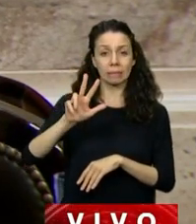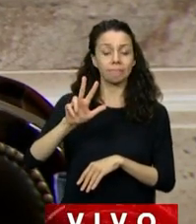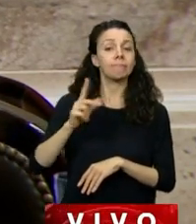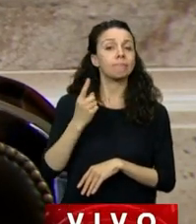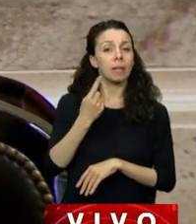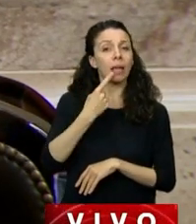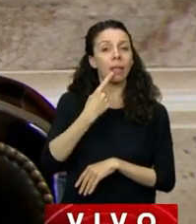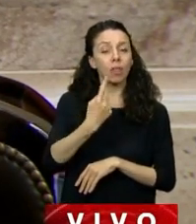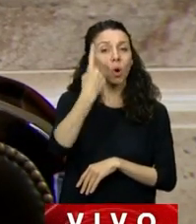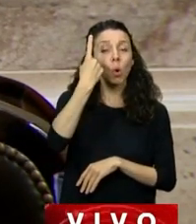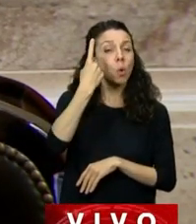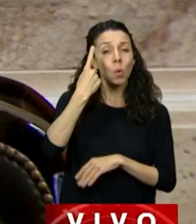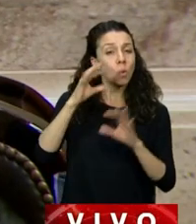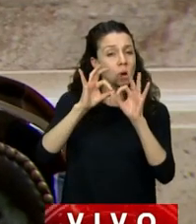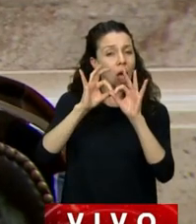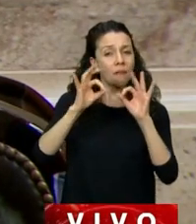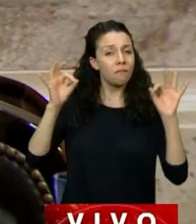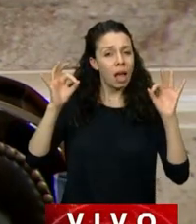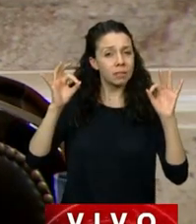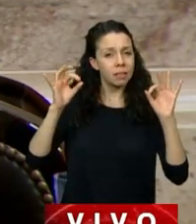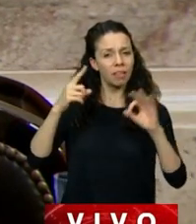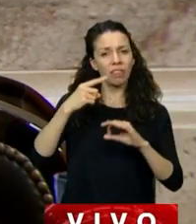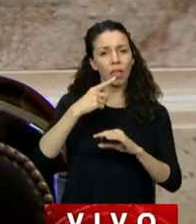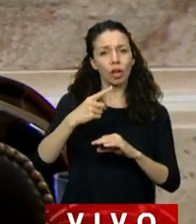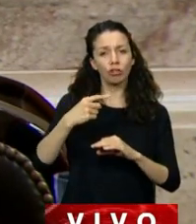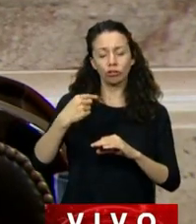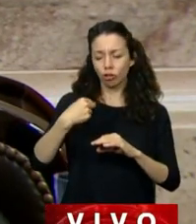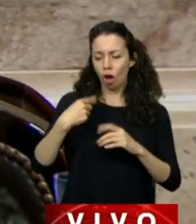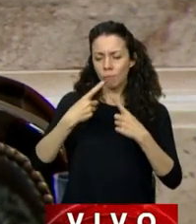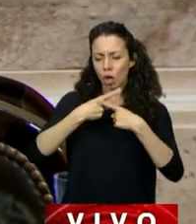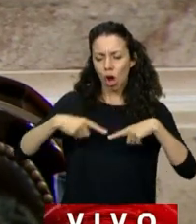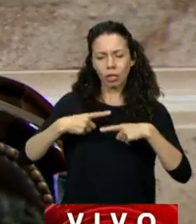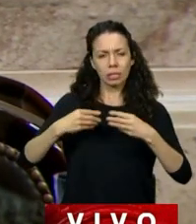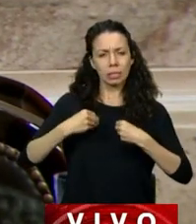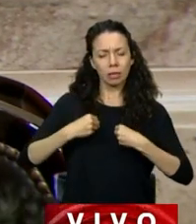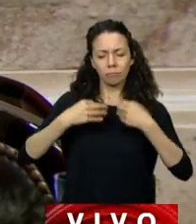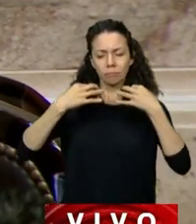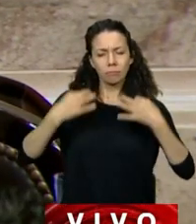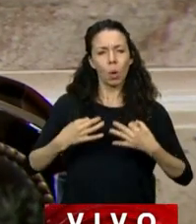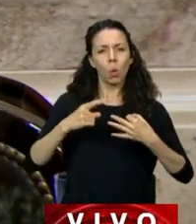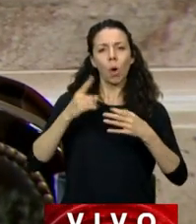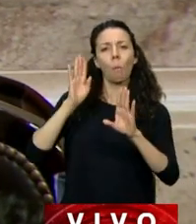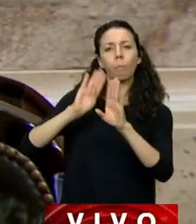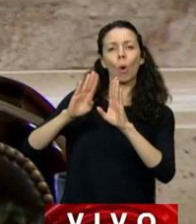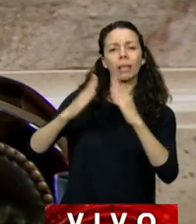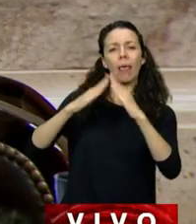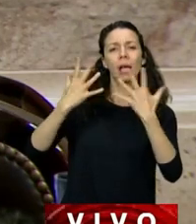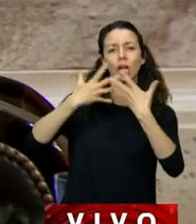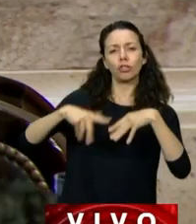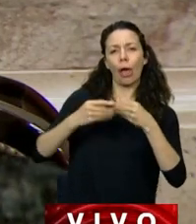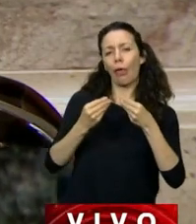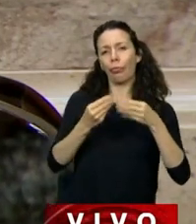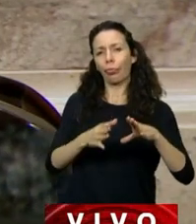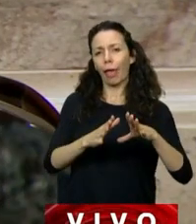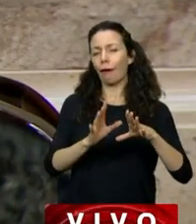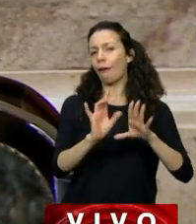frase no vine a dejar mis convicciones en la puerta de la casa rosada y